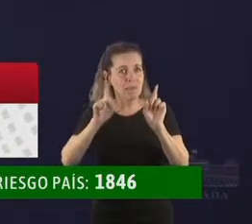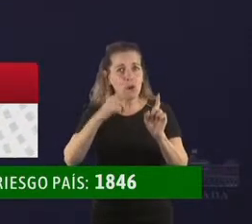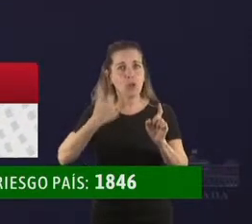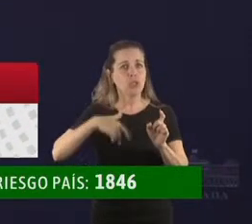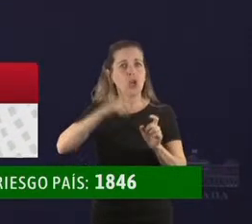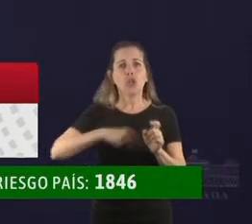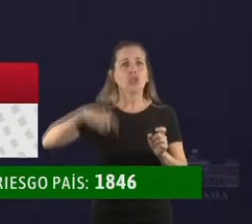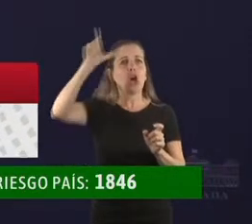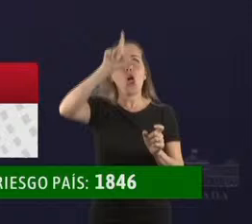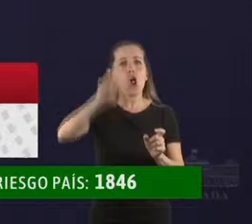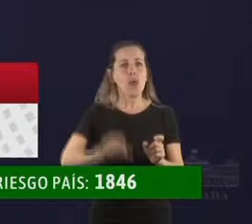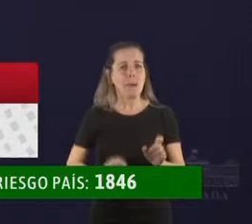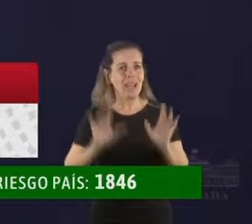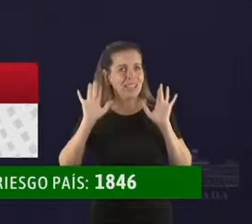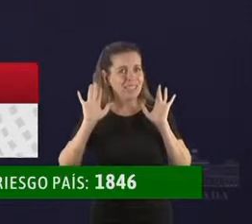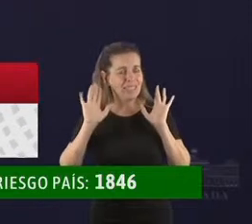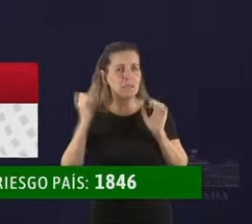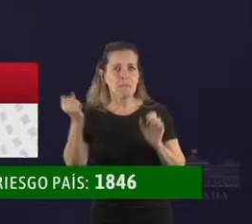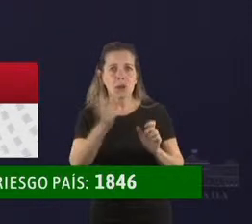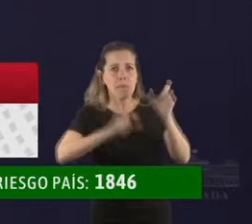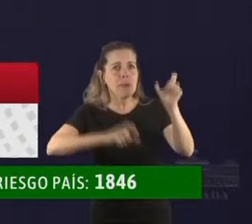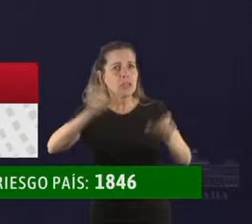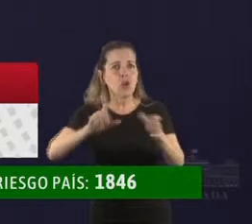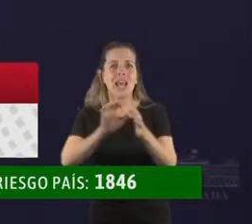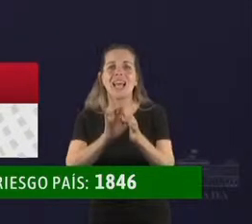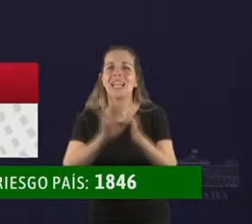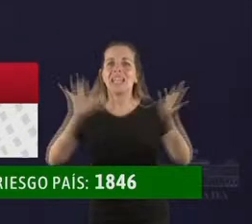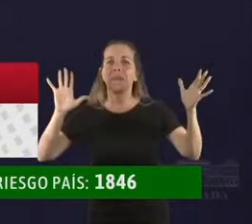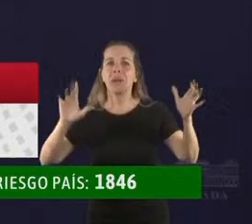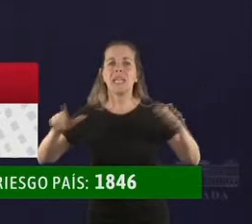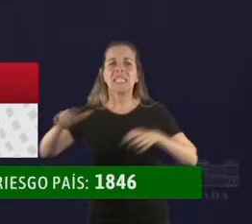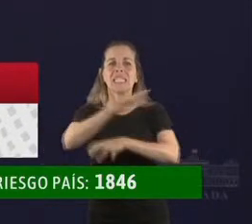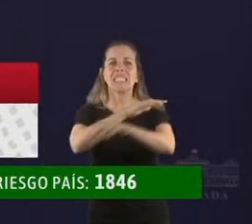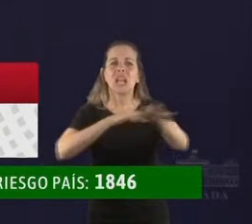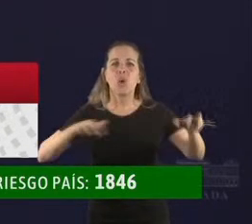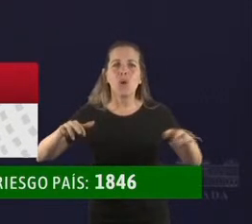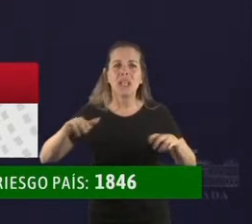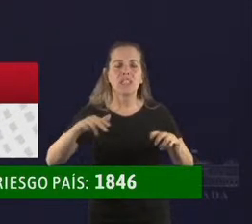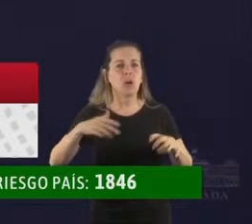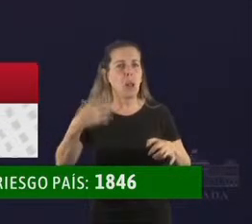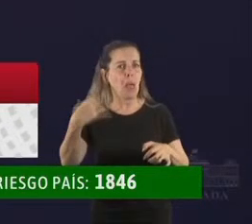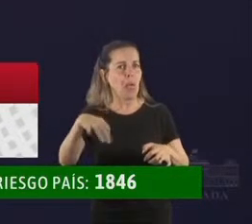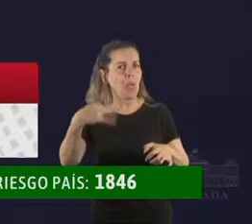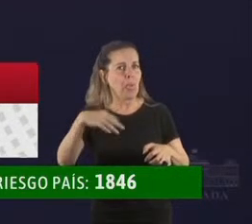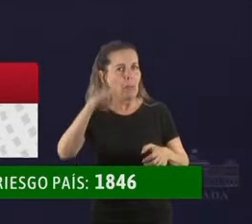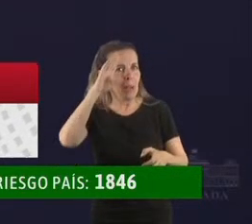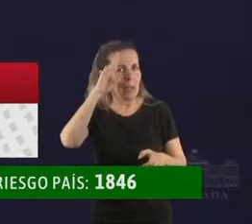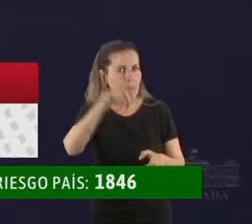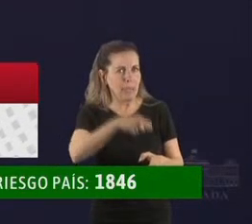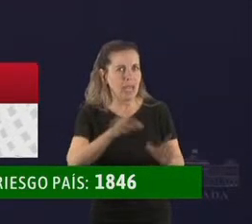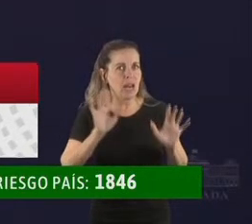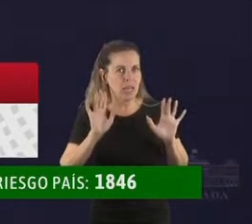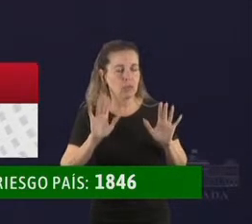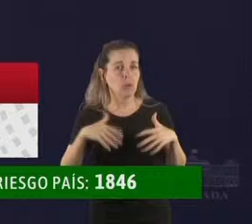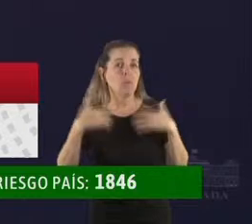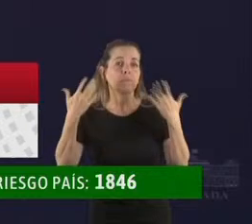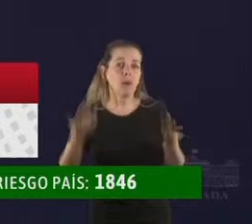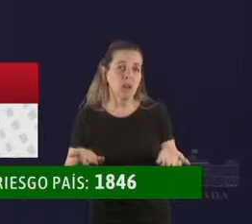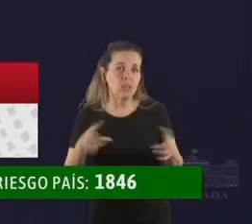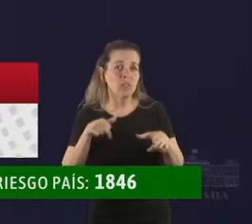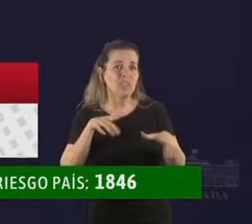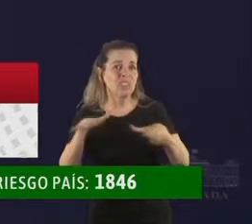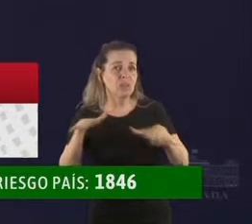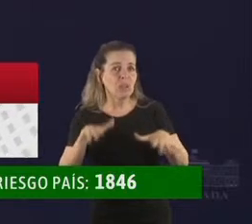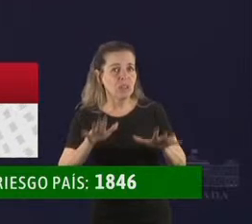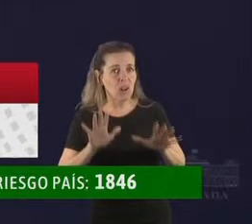circulación la libre circulación debe estar garantizada en en virtud de esta